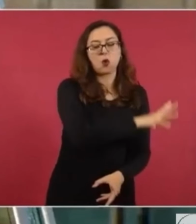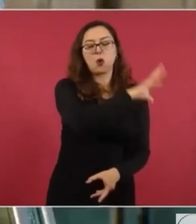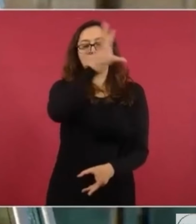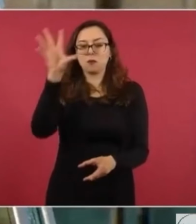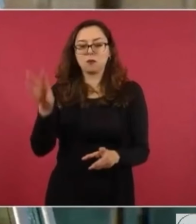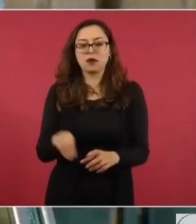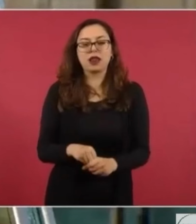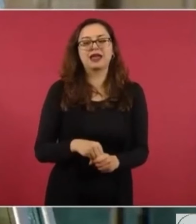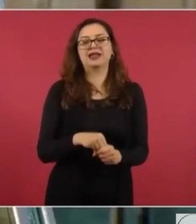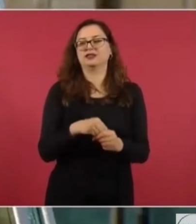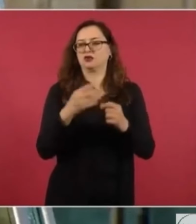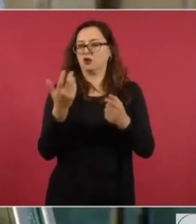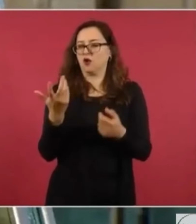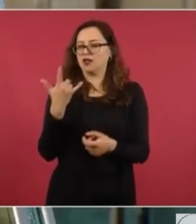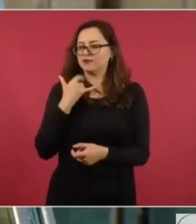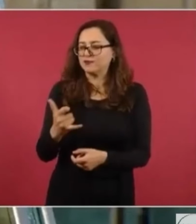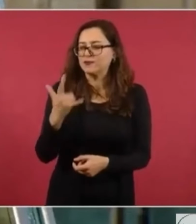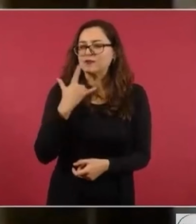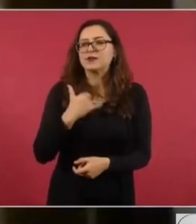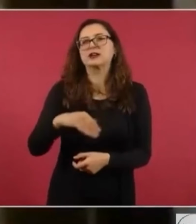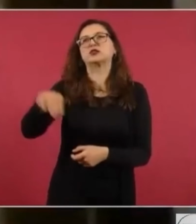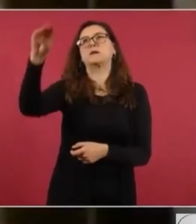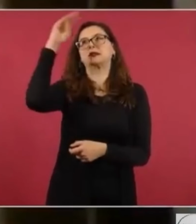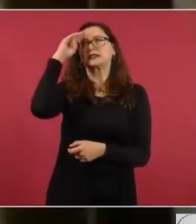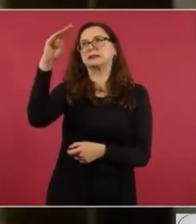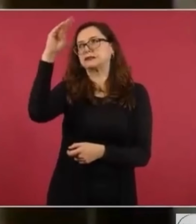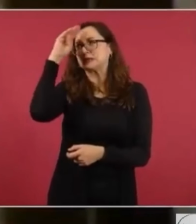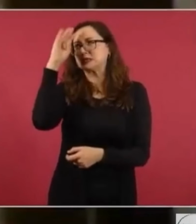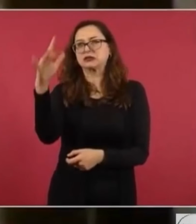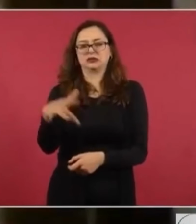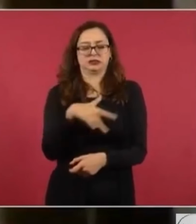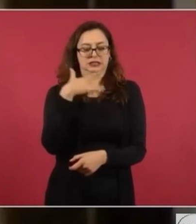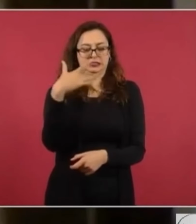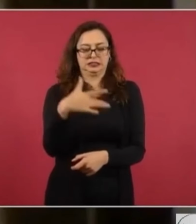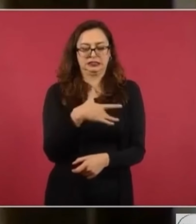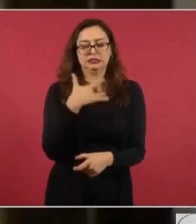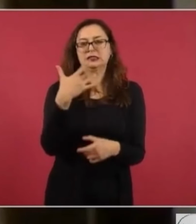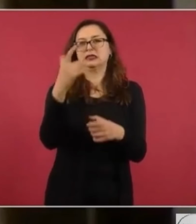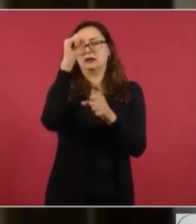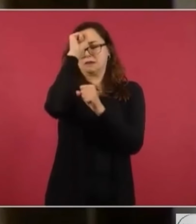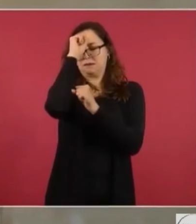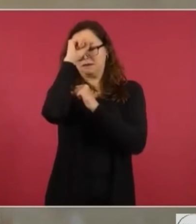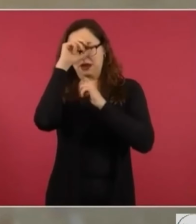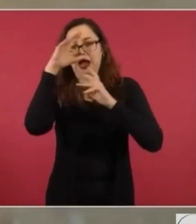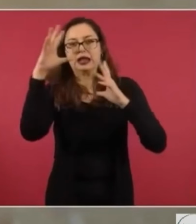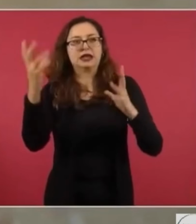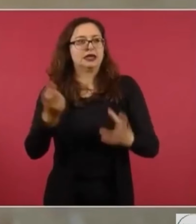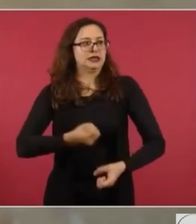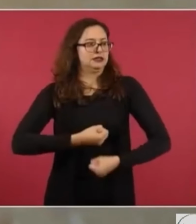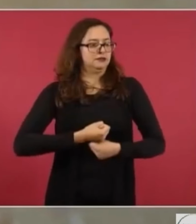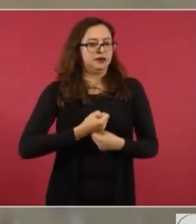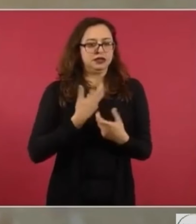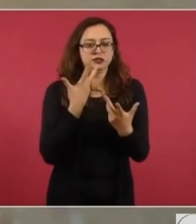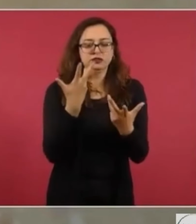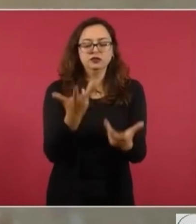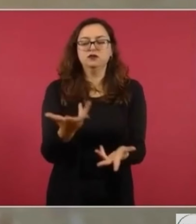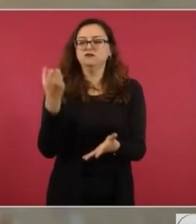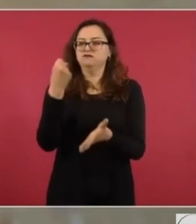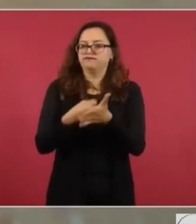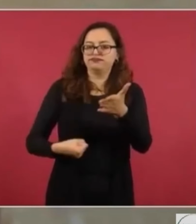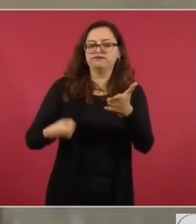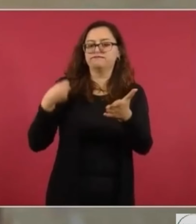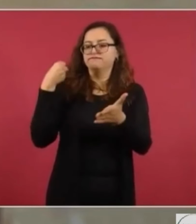su aliento, su pensamiento, su sentimiento, su imaginación, su expresión a